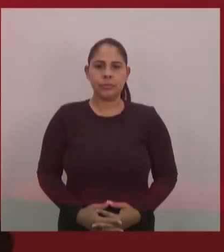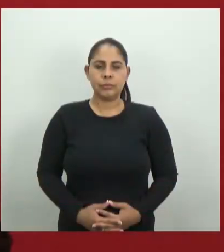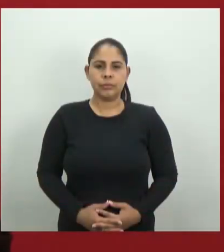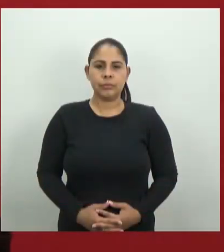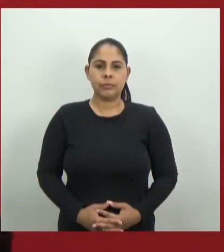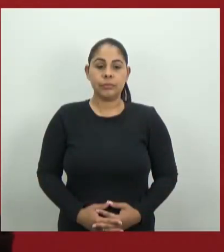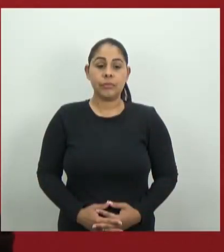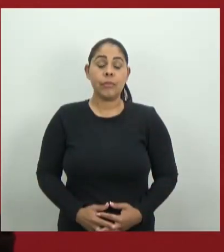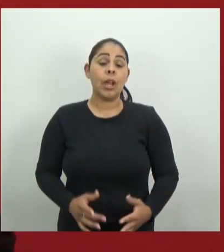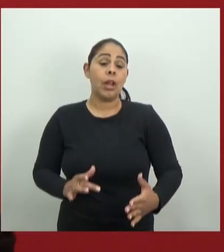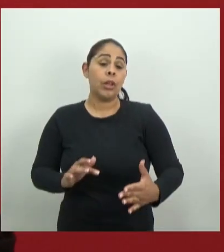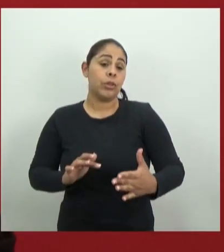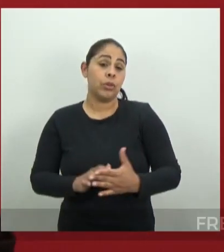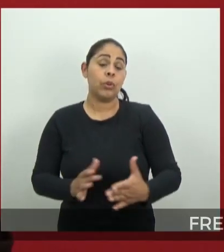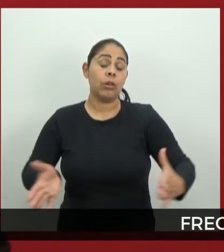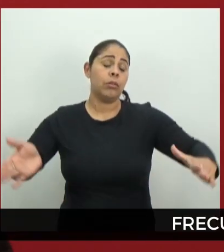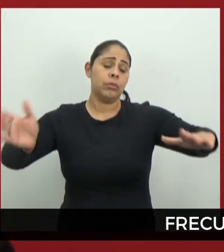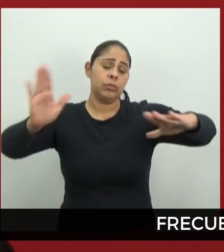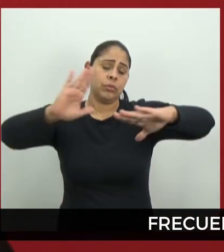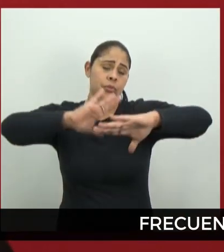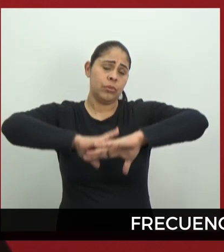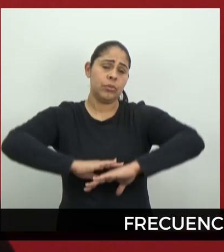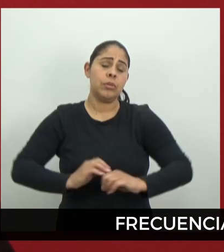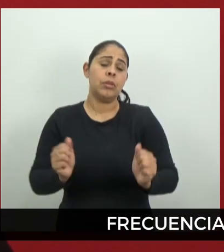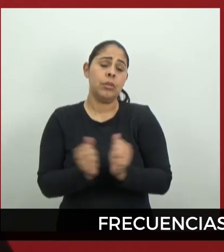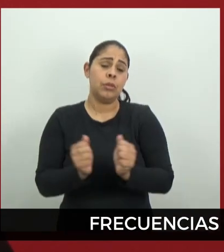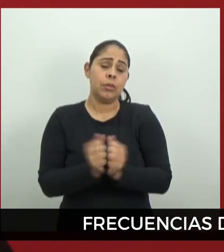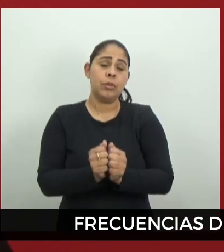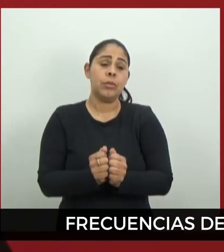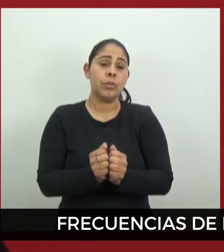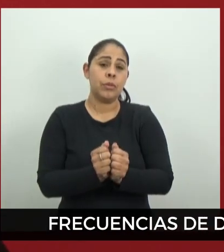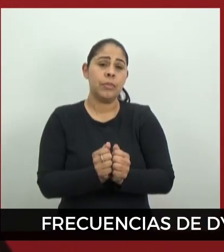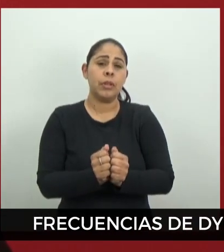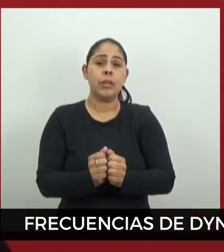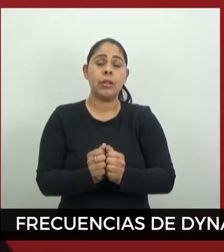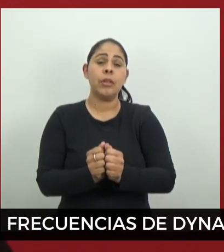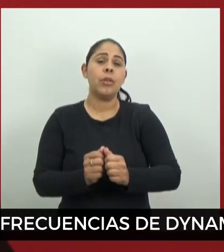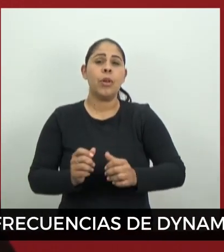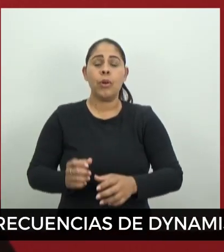En esa noche, Pedro, Juan, Santiago